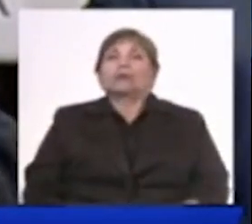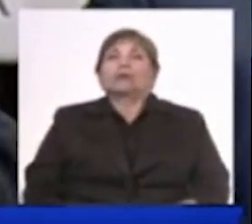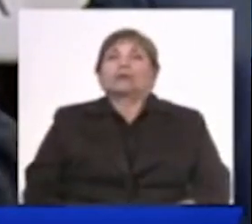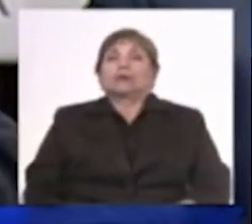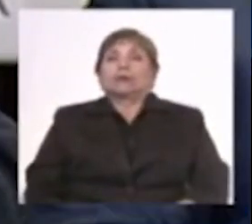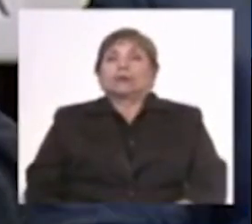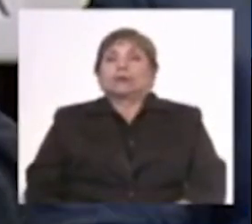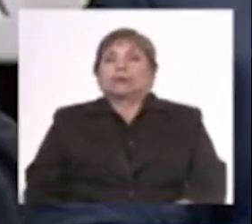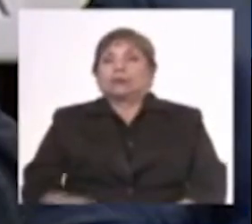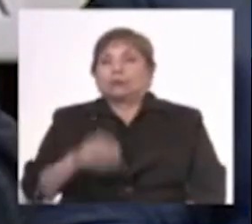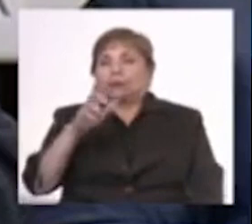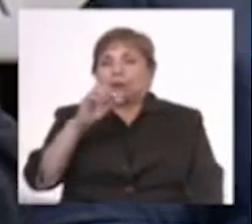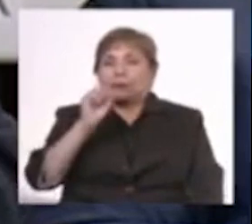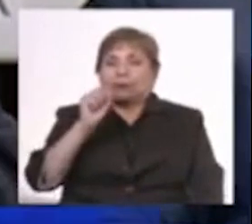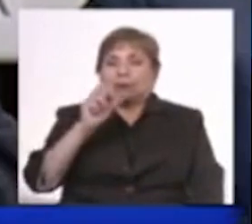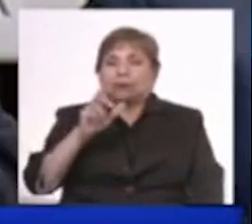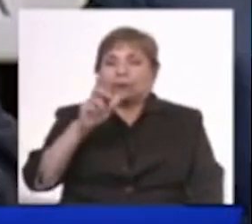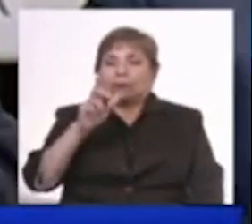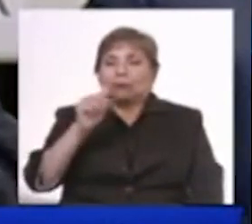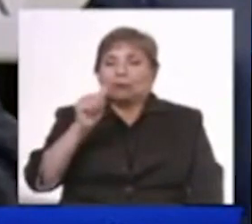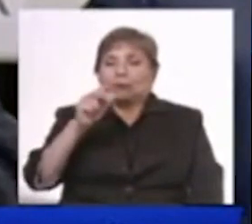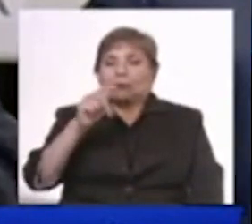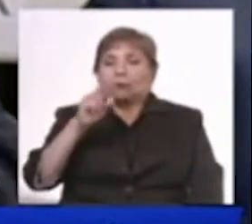Segunda pregunta, Luis Malvor, de Latina.